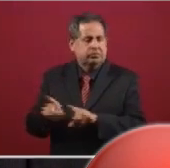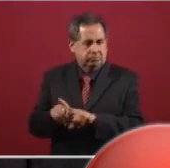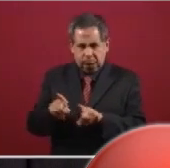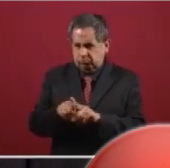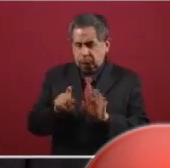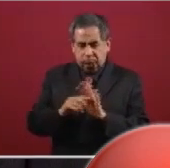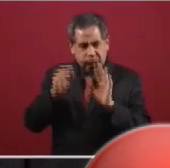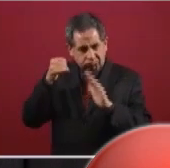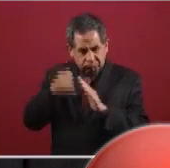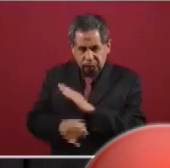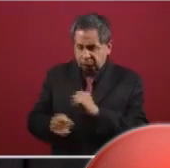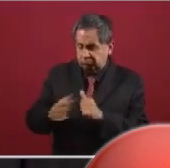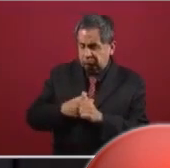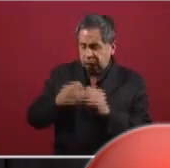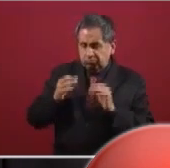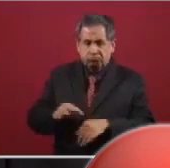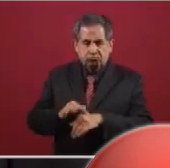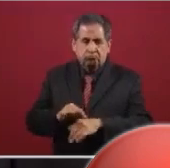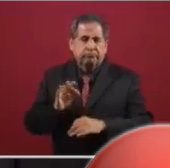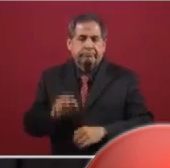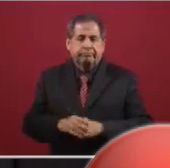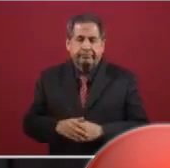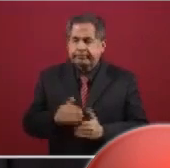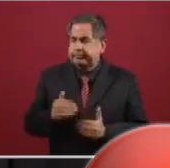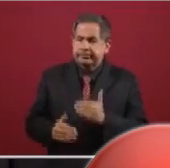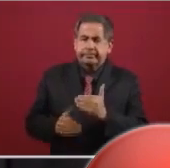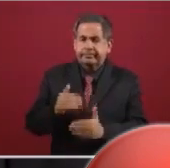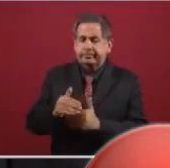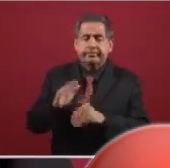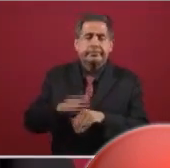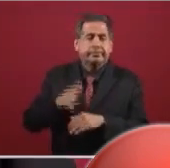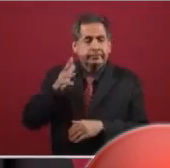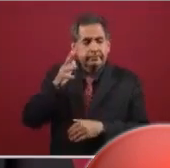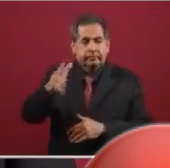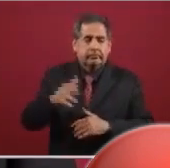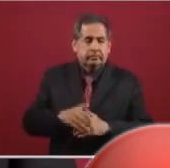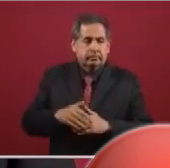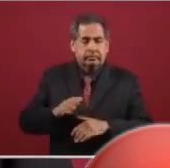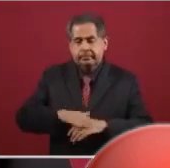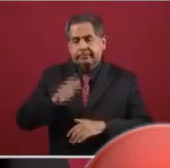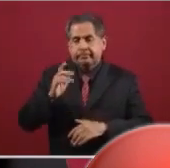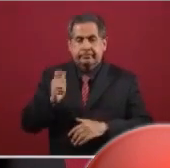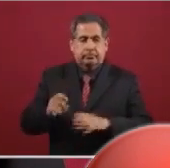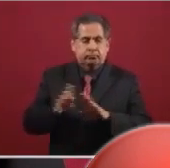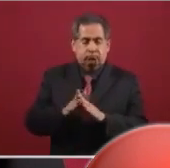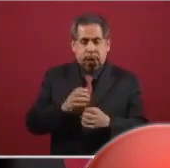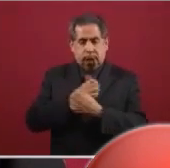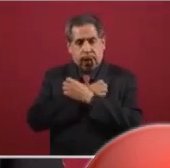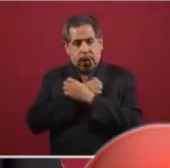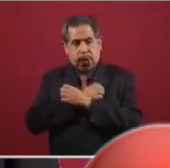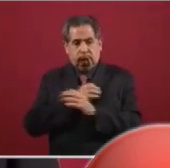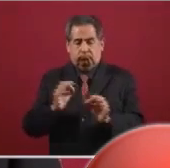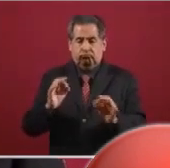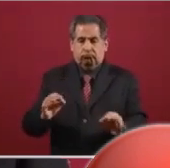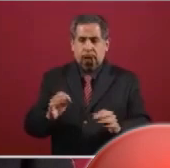naturales, y avanzar mucho en la educación.